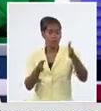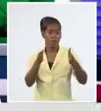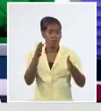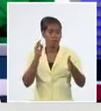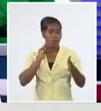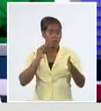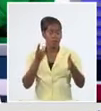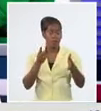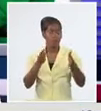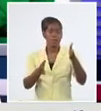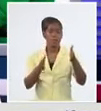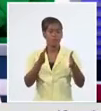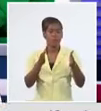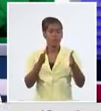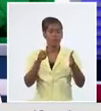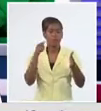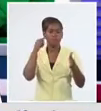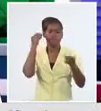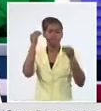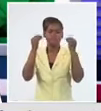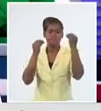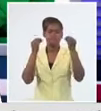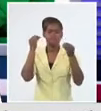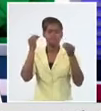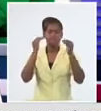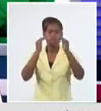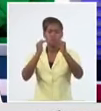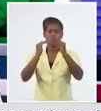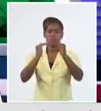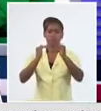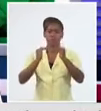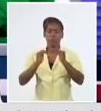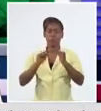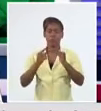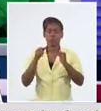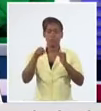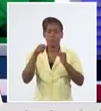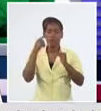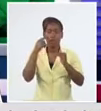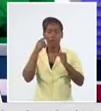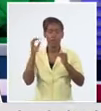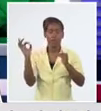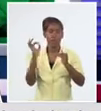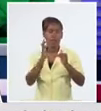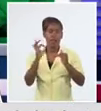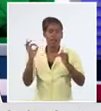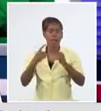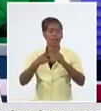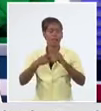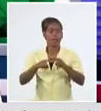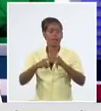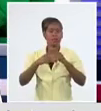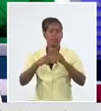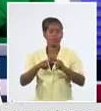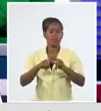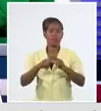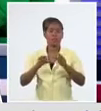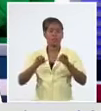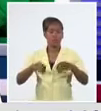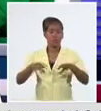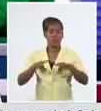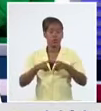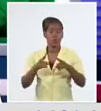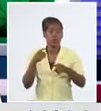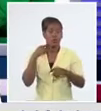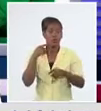hoy con la población, veíamos que esto es un tema no resuelto. porque el año pasado, si bien fueron 3